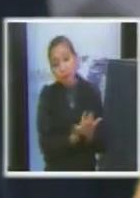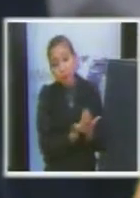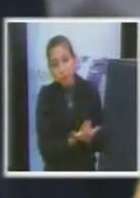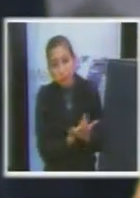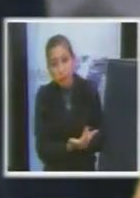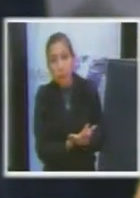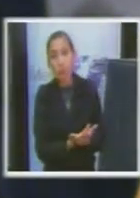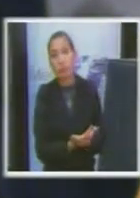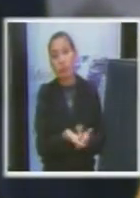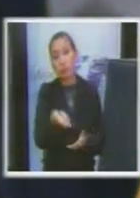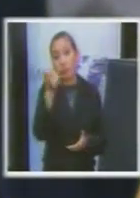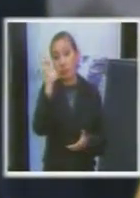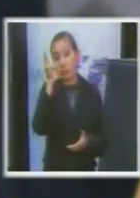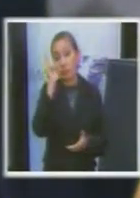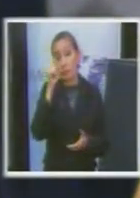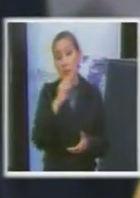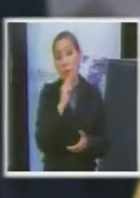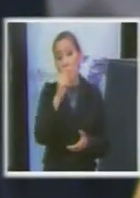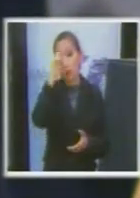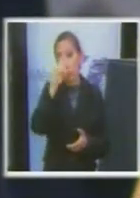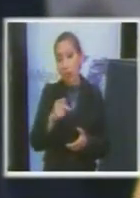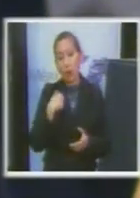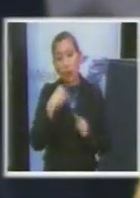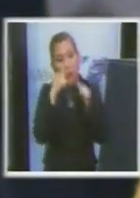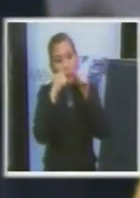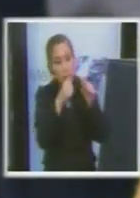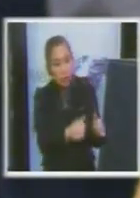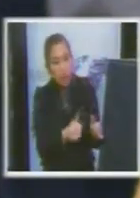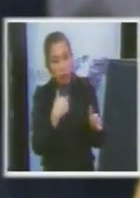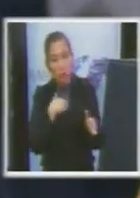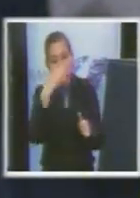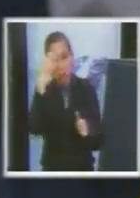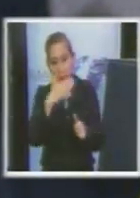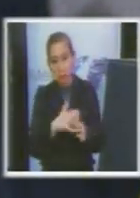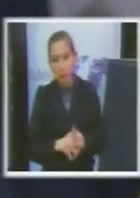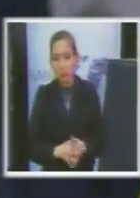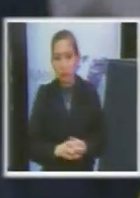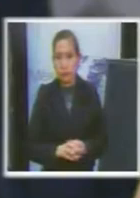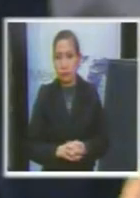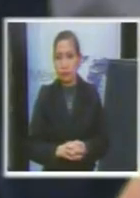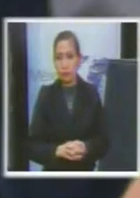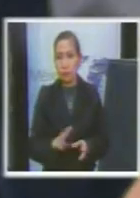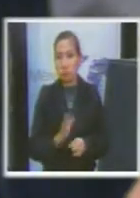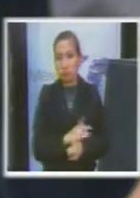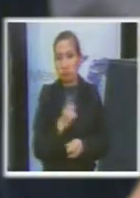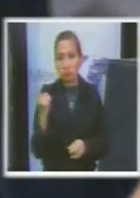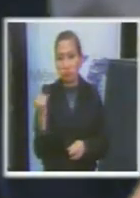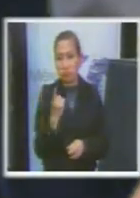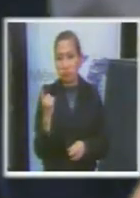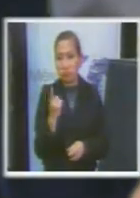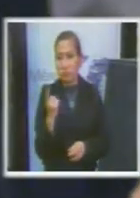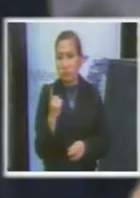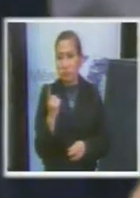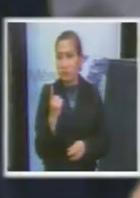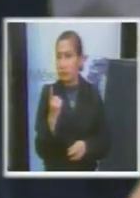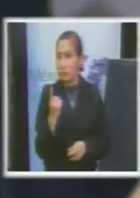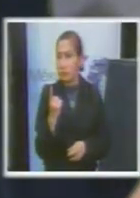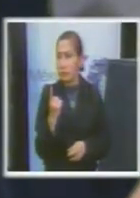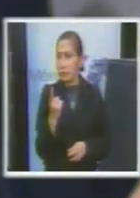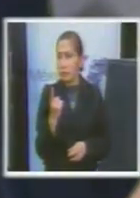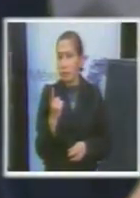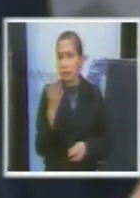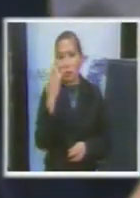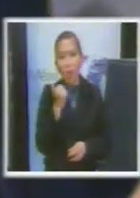que ojalá esa voz de México sea escuchada en Rusia también. pues porque no